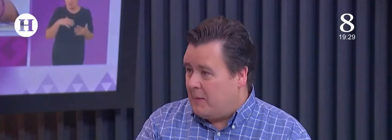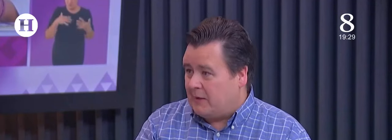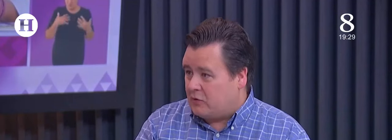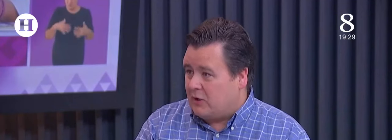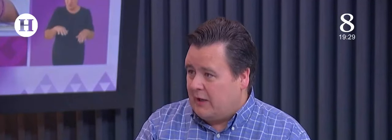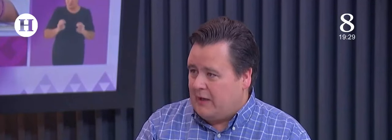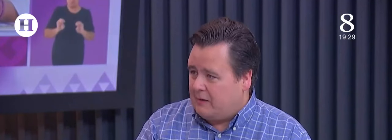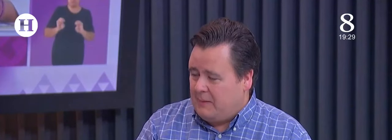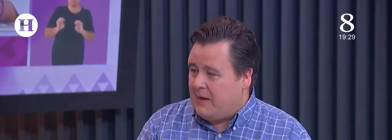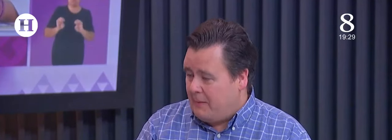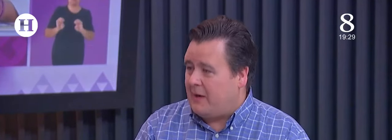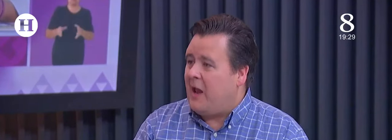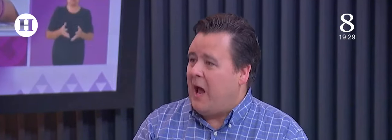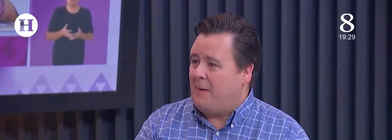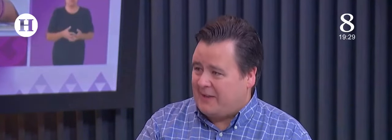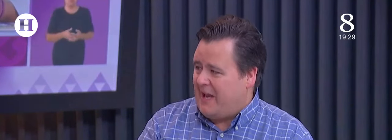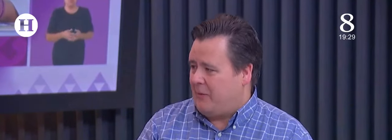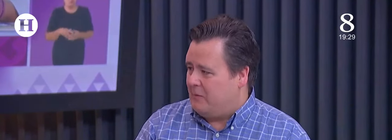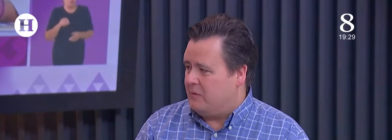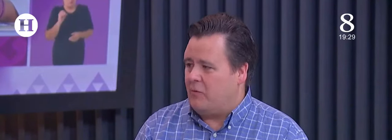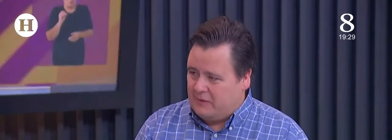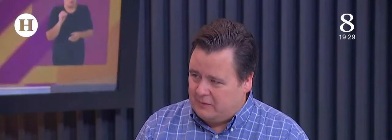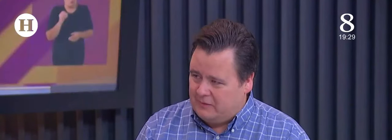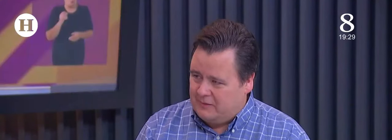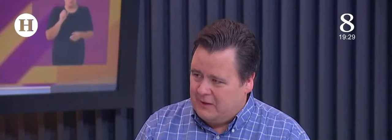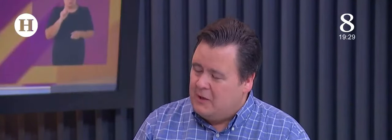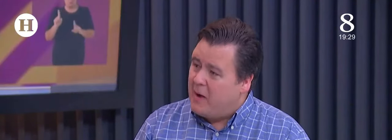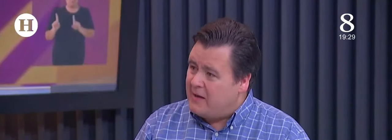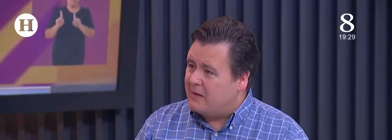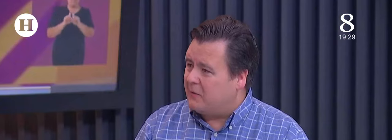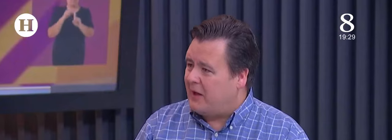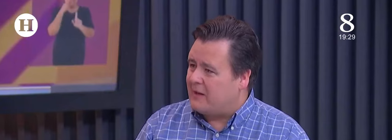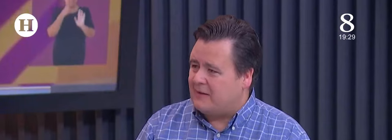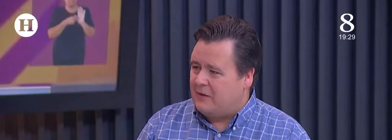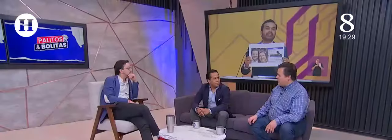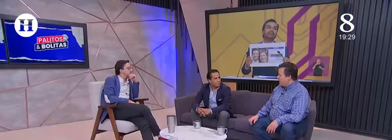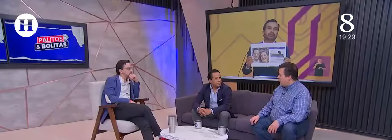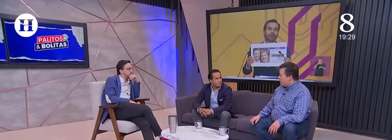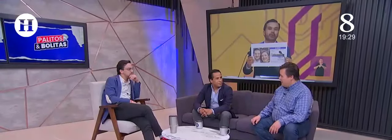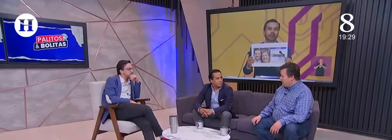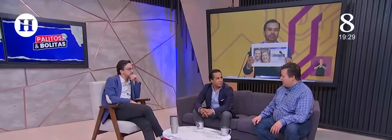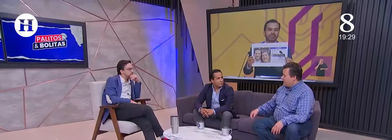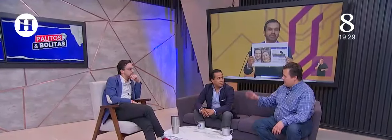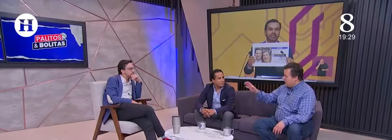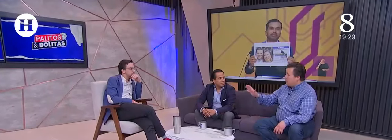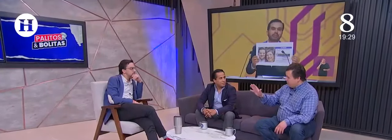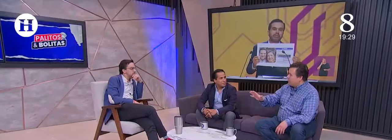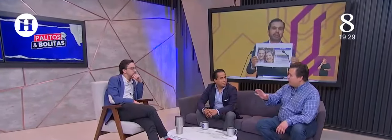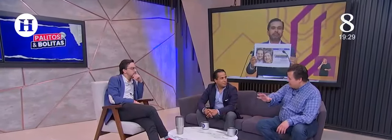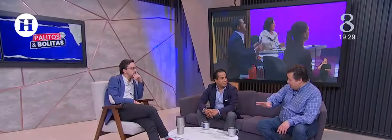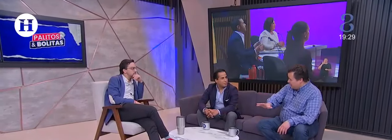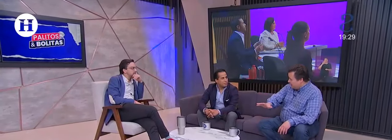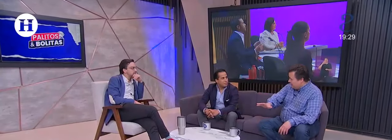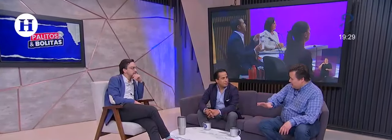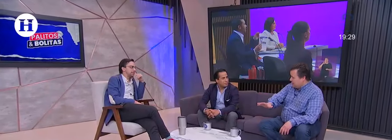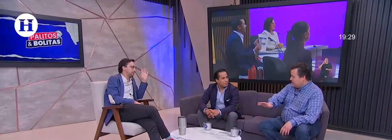obviamente so quería debía haber avasallado no lo hizo mes con que haya salido en algunos memes ya comenzó a